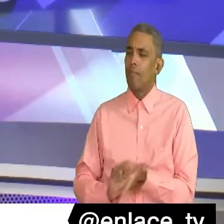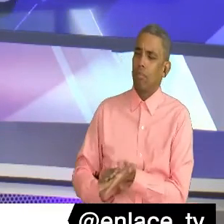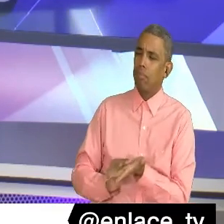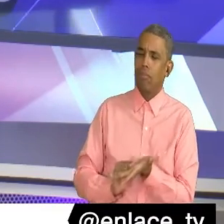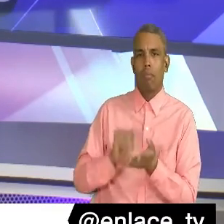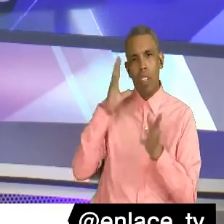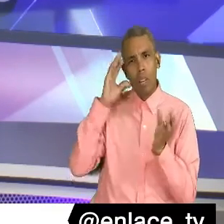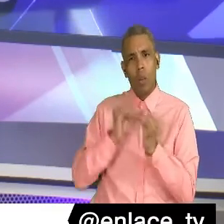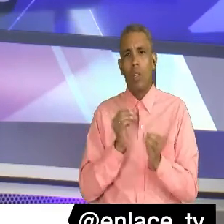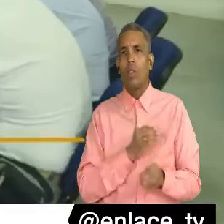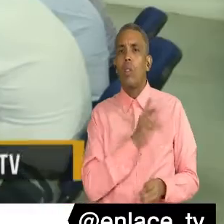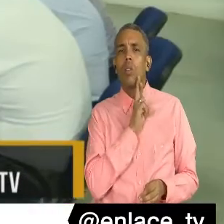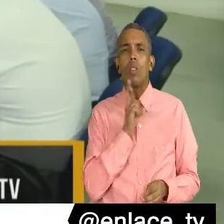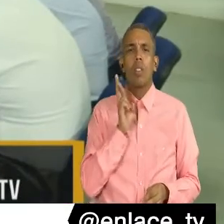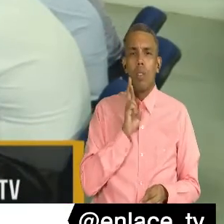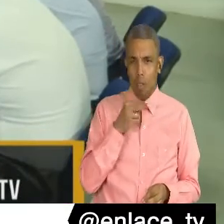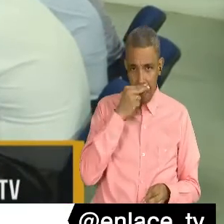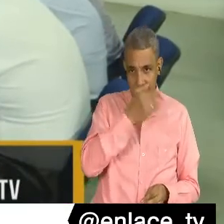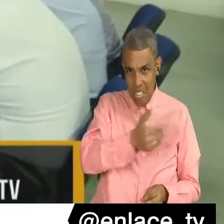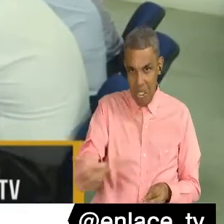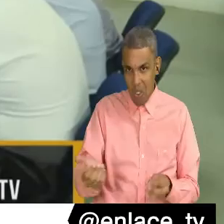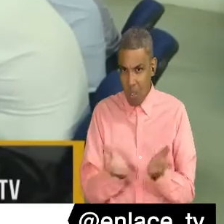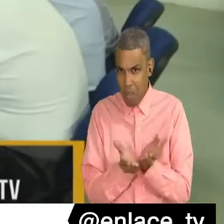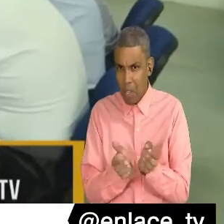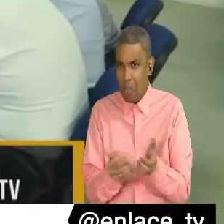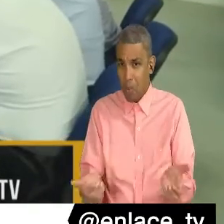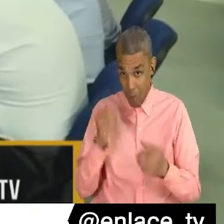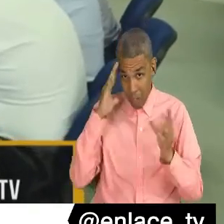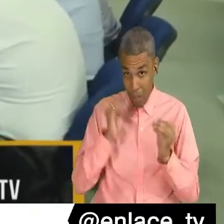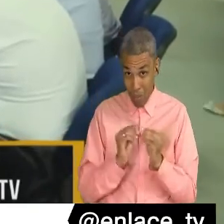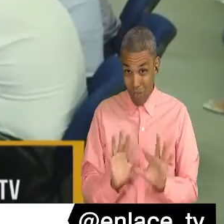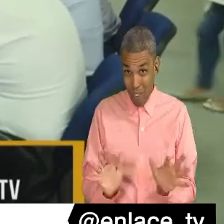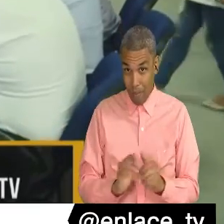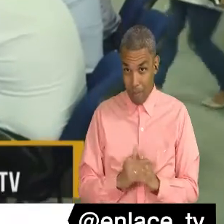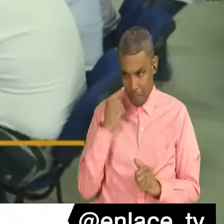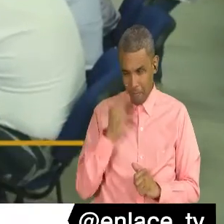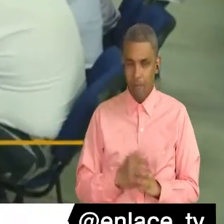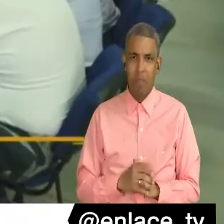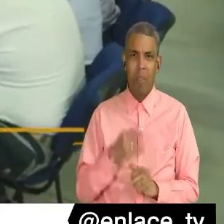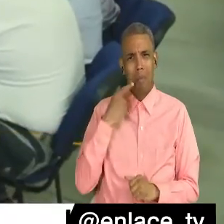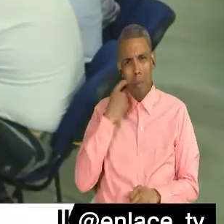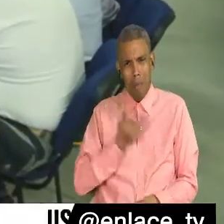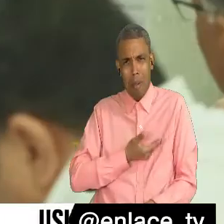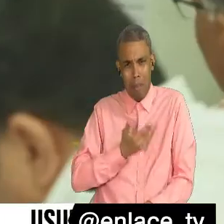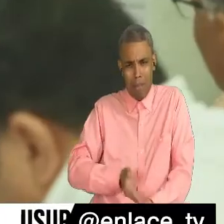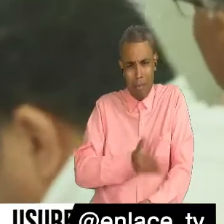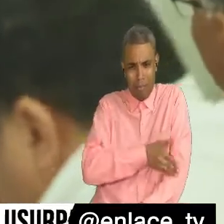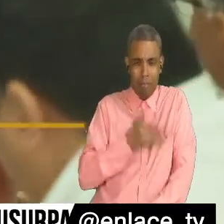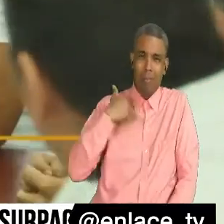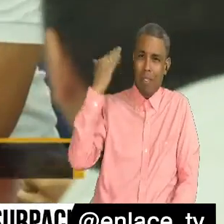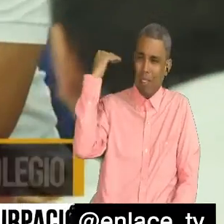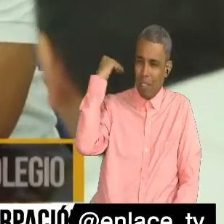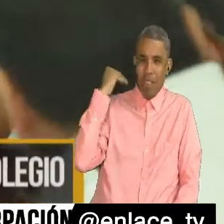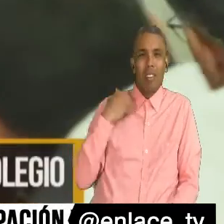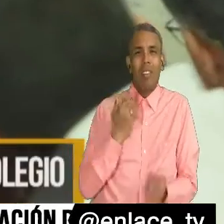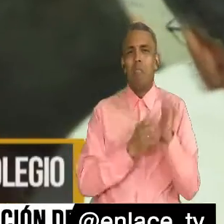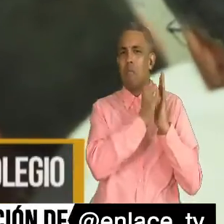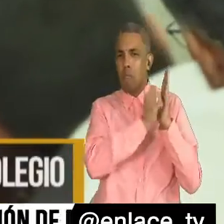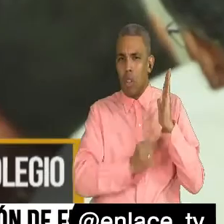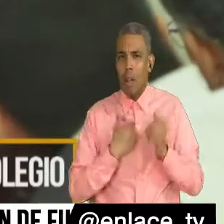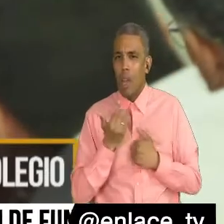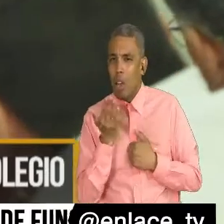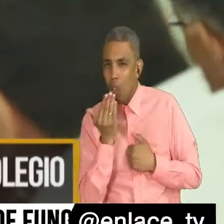acuerdo. Luego de varios inconvenientes y algunas denuncias hechas por padres de familia días anteriores sobre el programa de alimentación